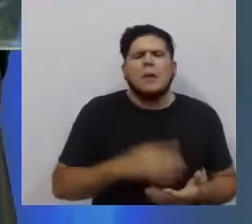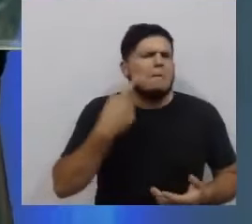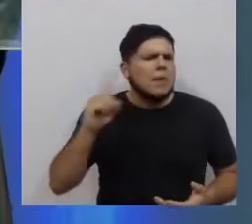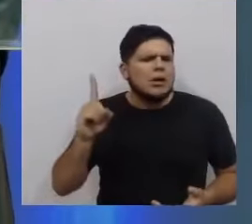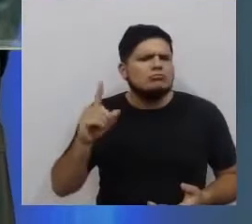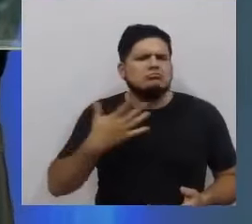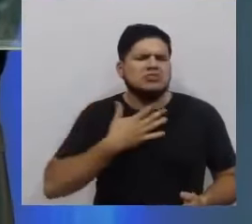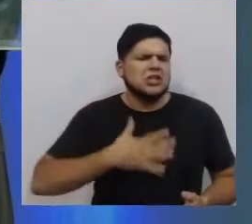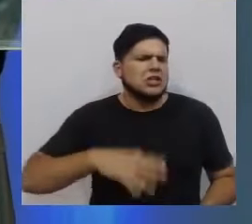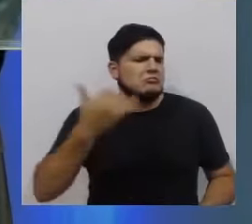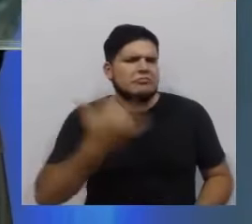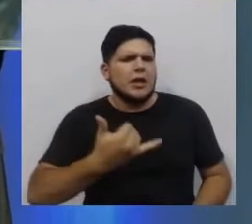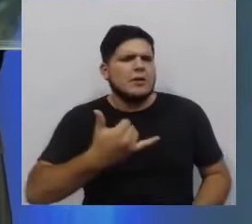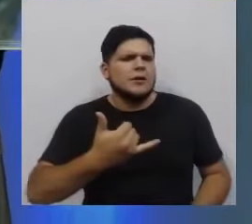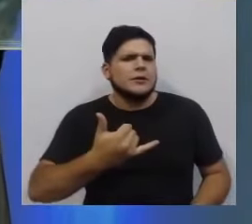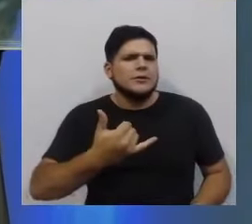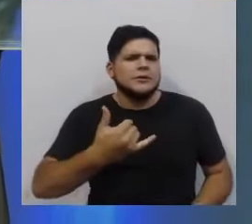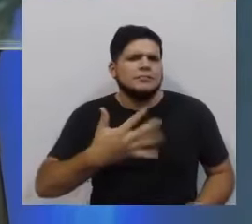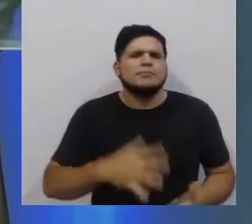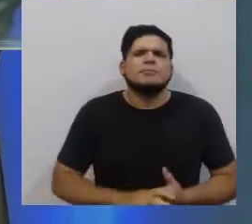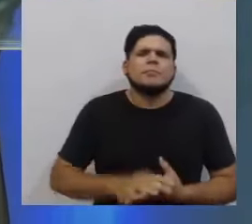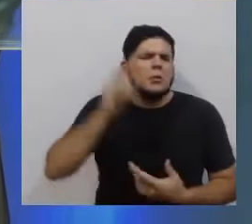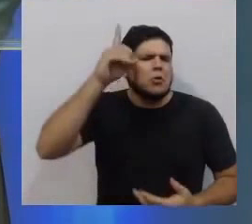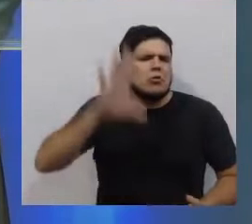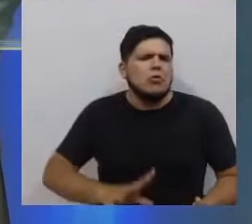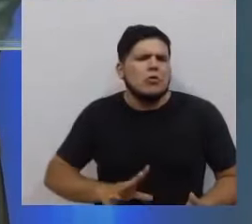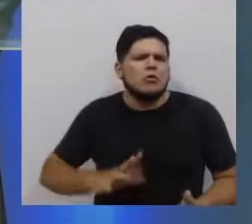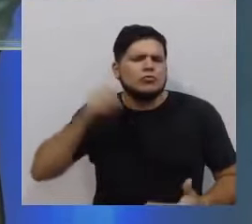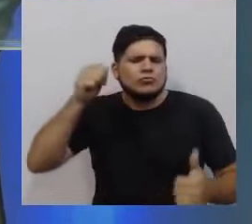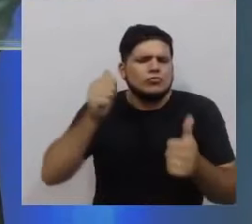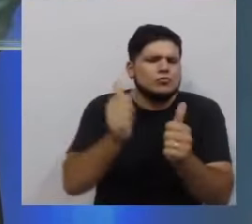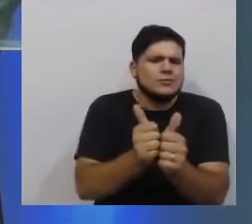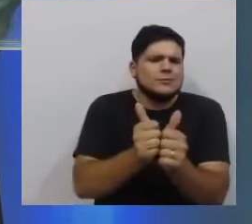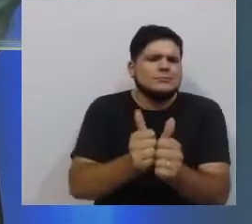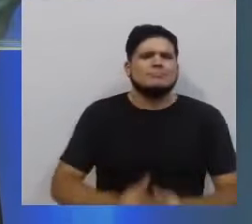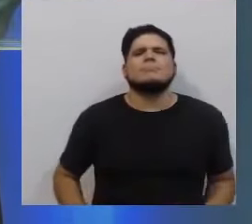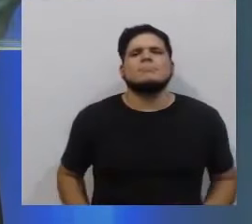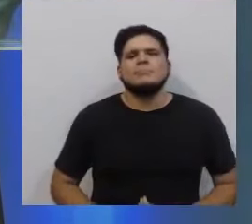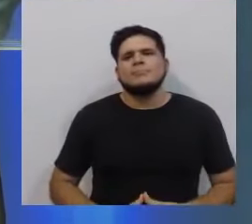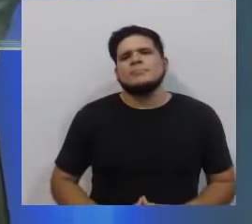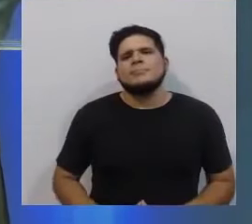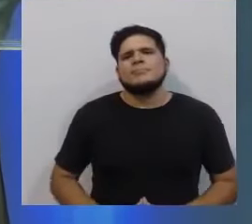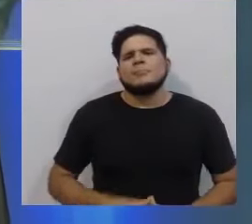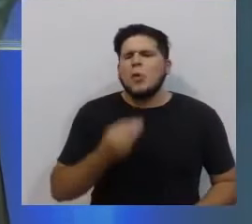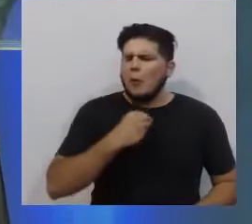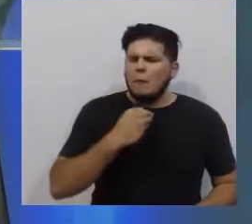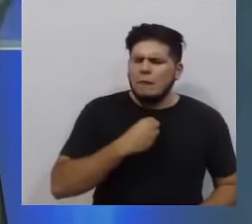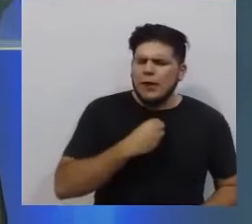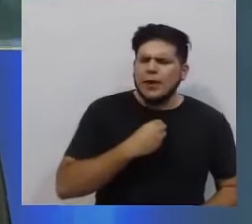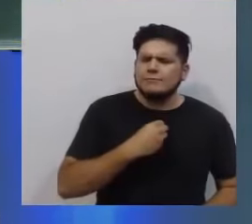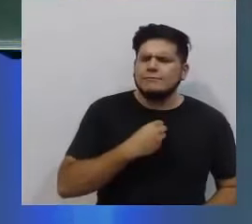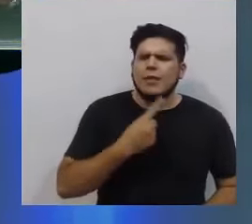diga en fe yo sé que dios está en este asunto no lo veo pero lo creo lo